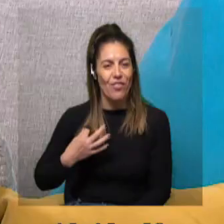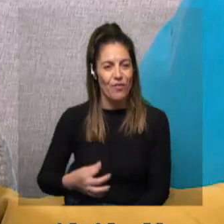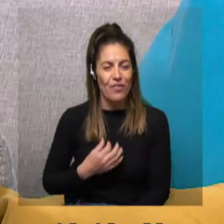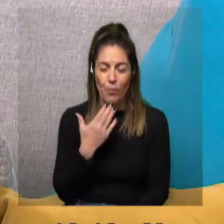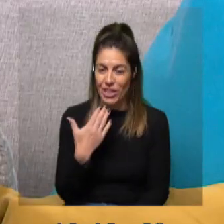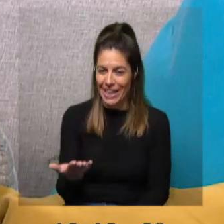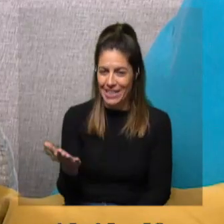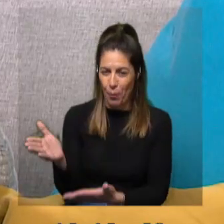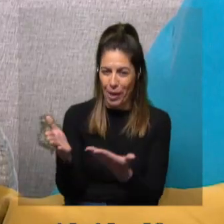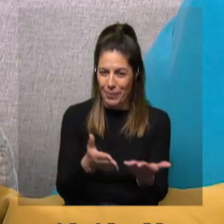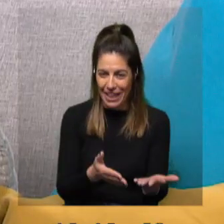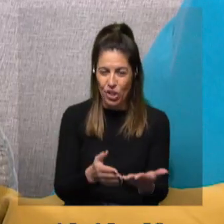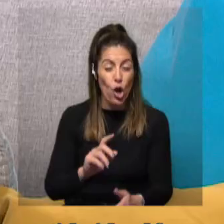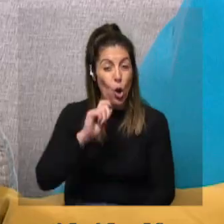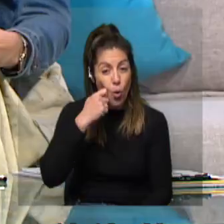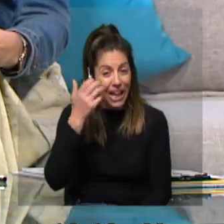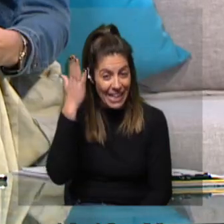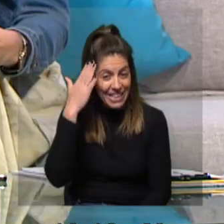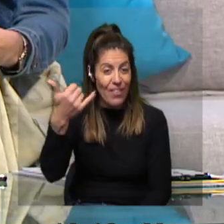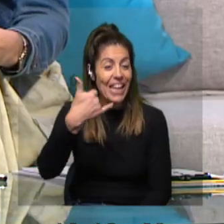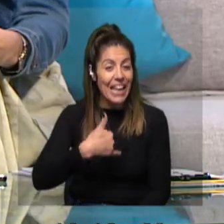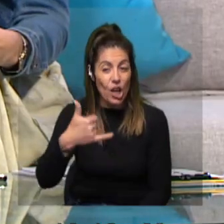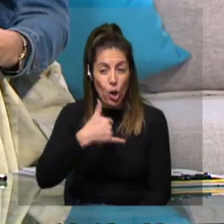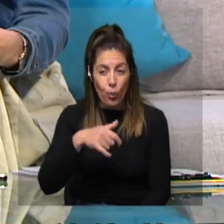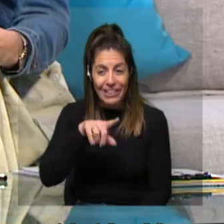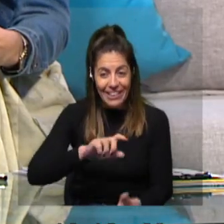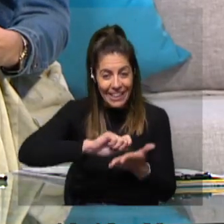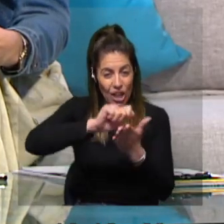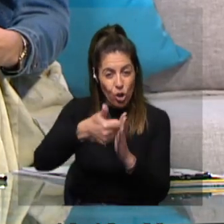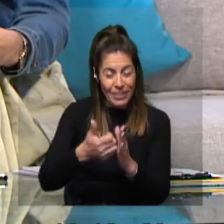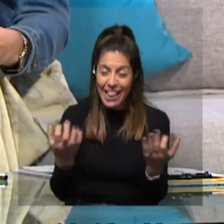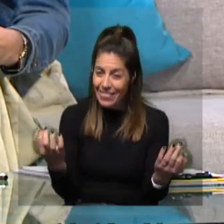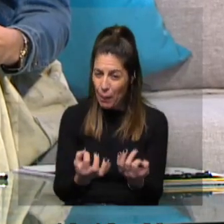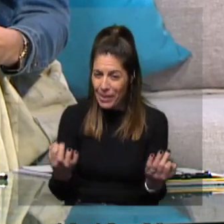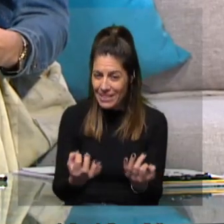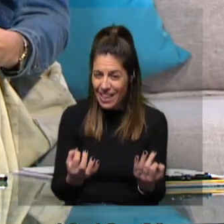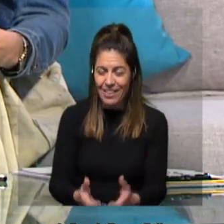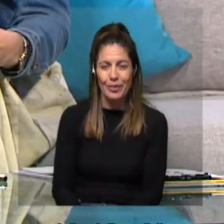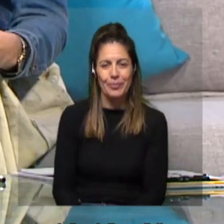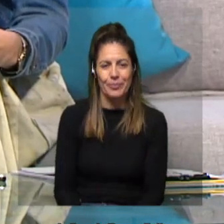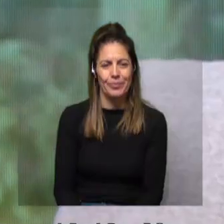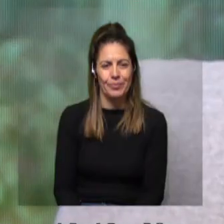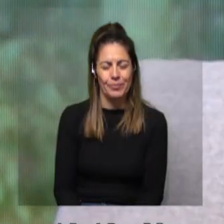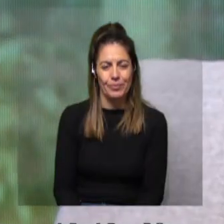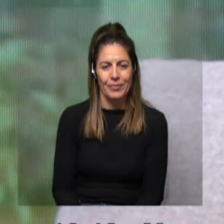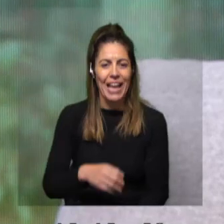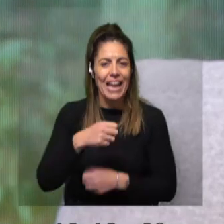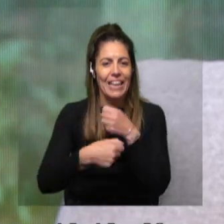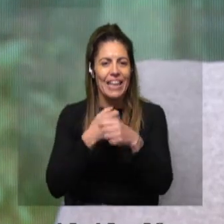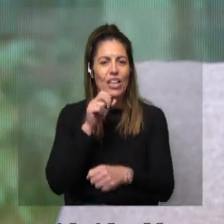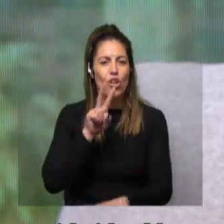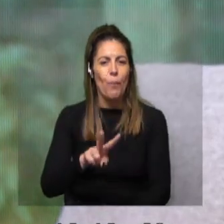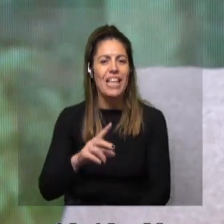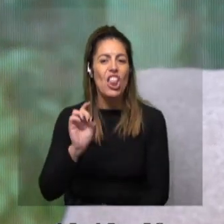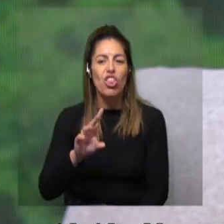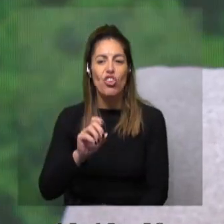invitación. Y nos gustaría saber un poco, que nos cuentes este documental tan particular. Bien. Mira, yo en el 2012 y